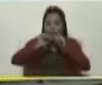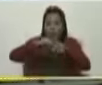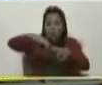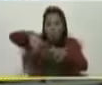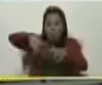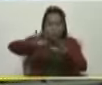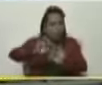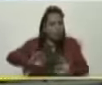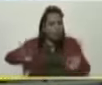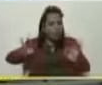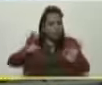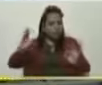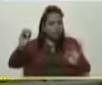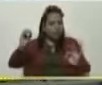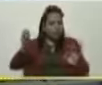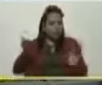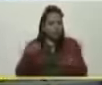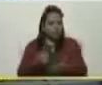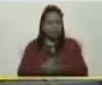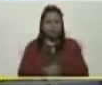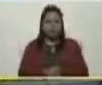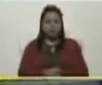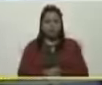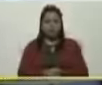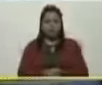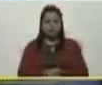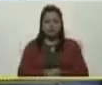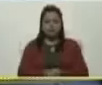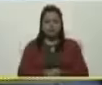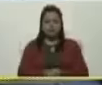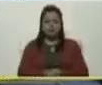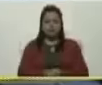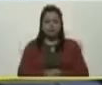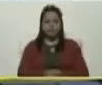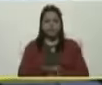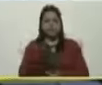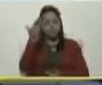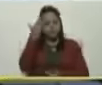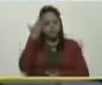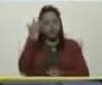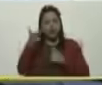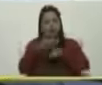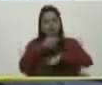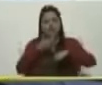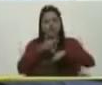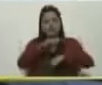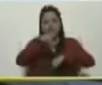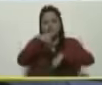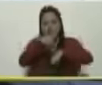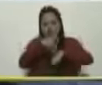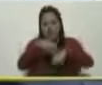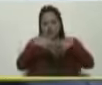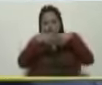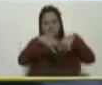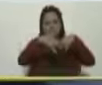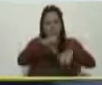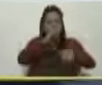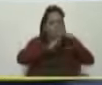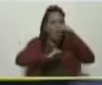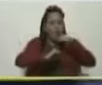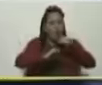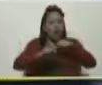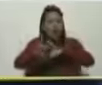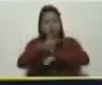entendiendo además que a través del gobierno nacional, la hidrológica y el gobierno regional se han